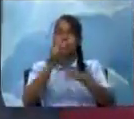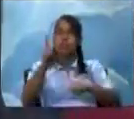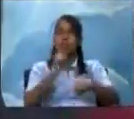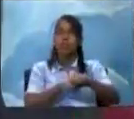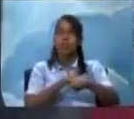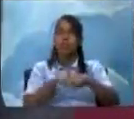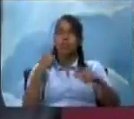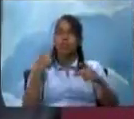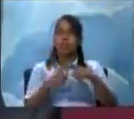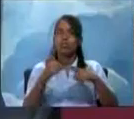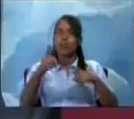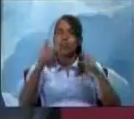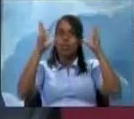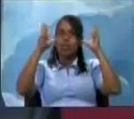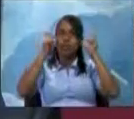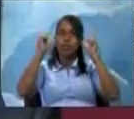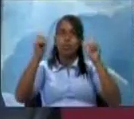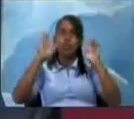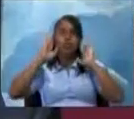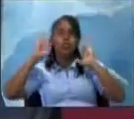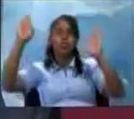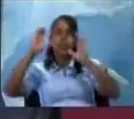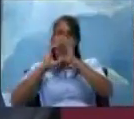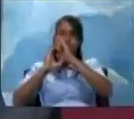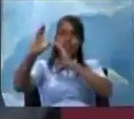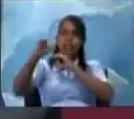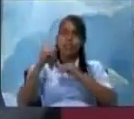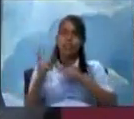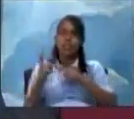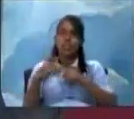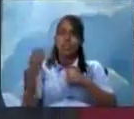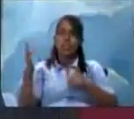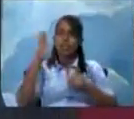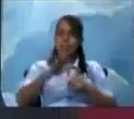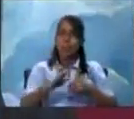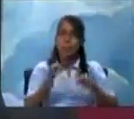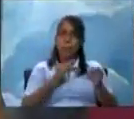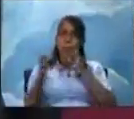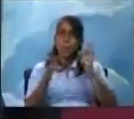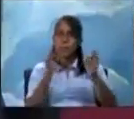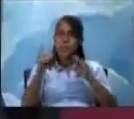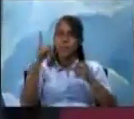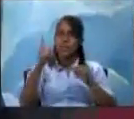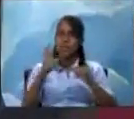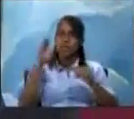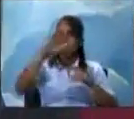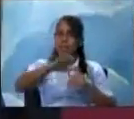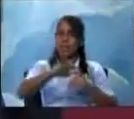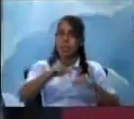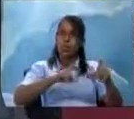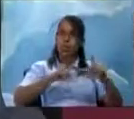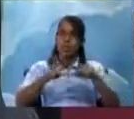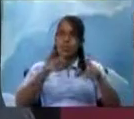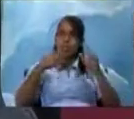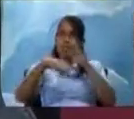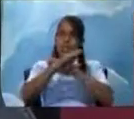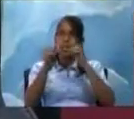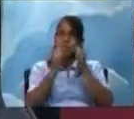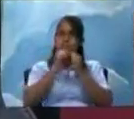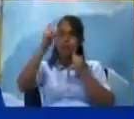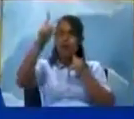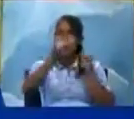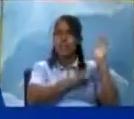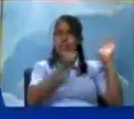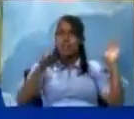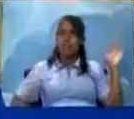De un momento a otro escucharemos el sonar de la trompeta, y los que estemos preparados, los que estemos listos, nos iremos